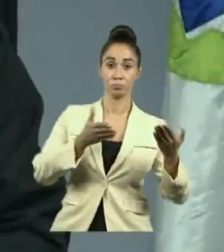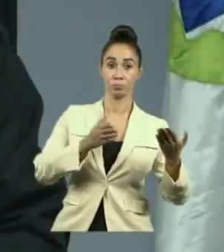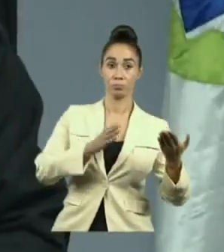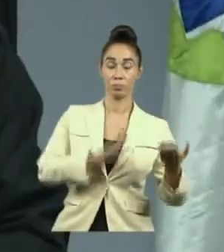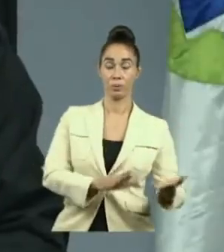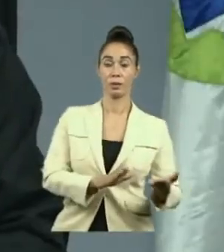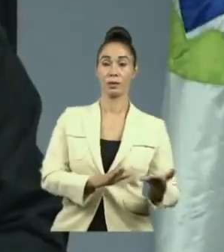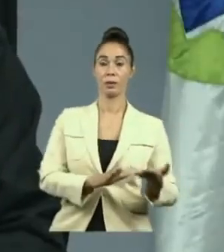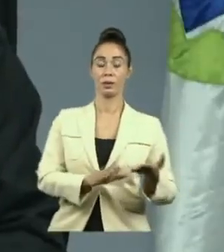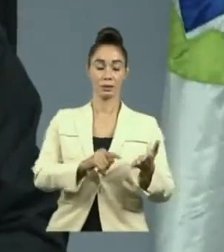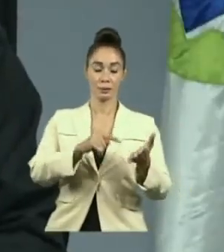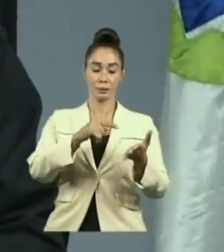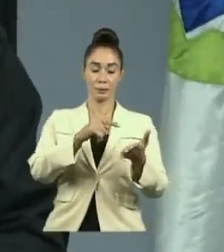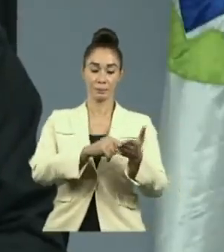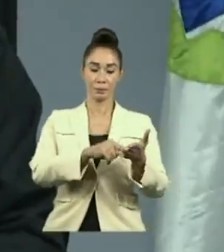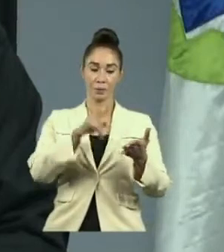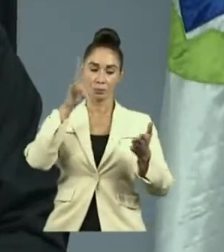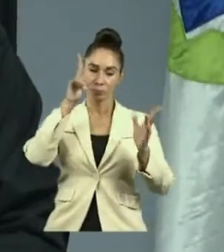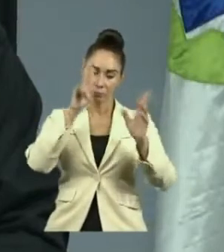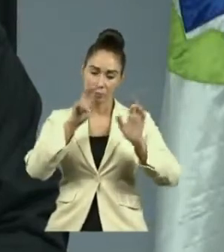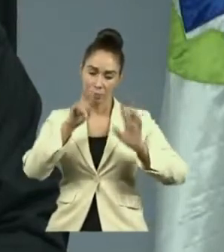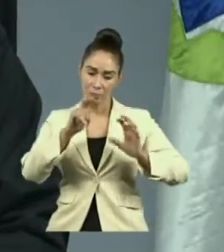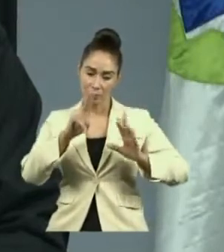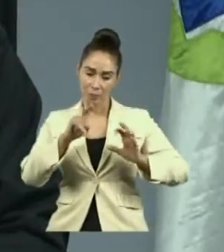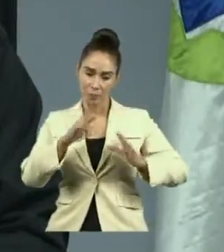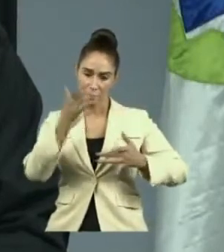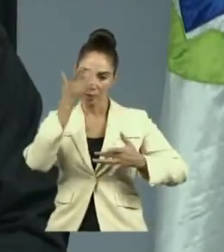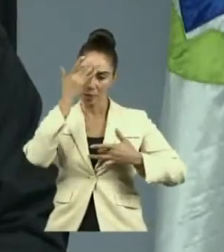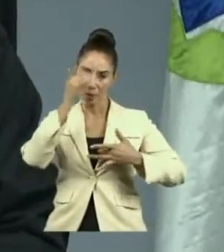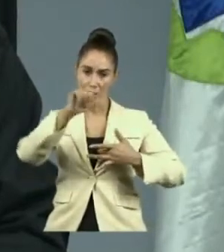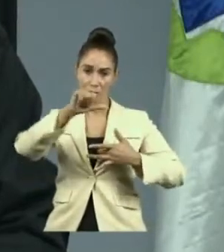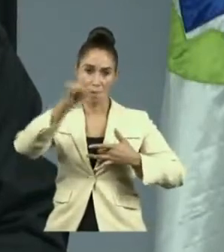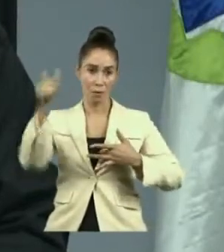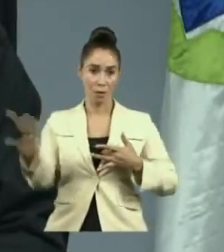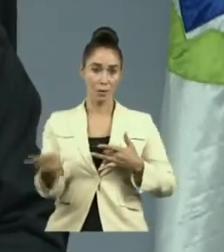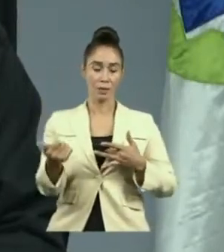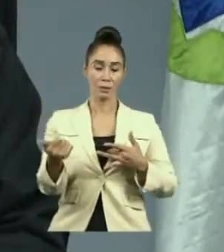según los antecedentes presentados por los pacientes